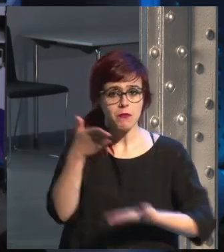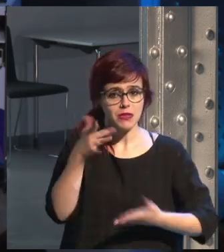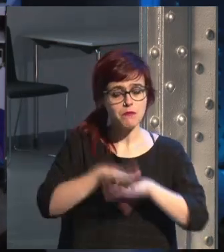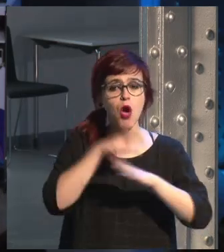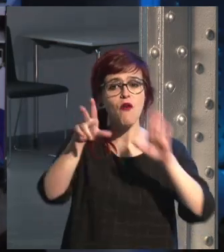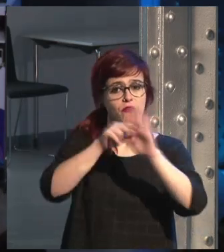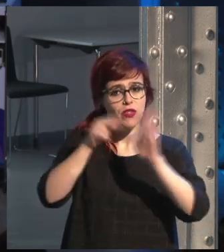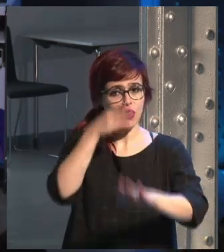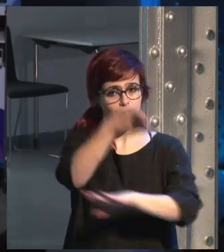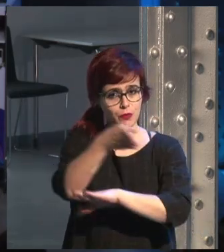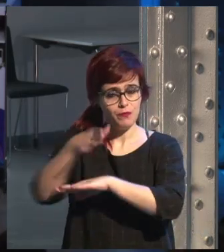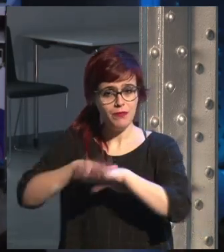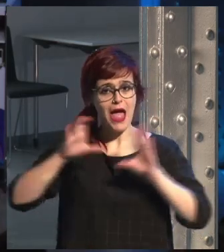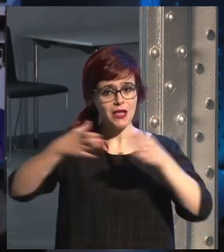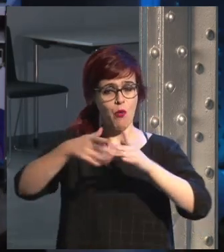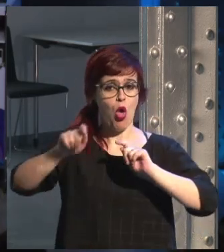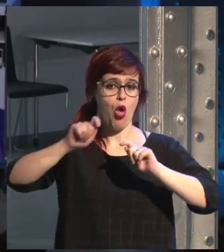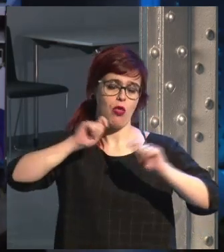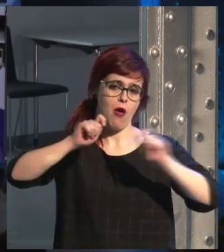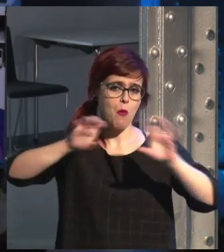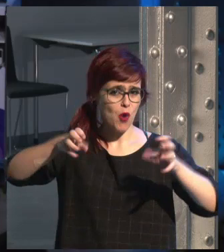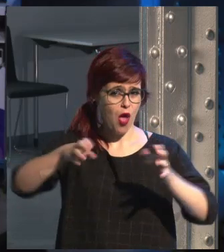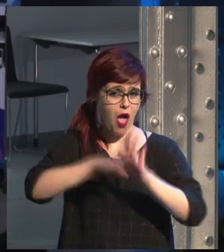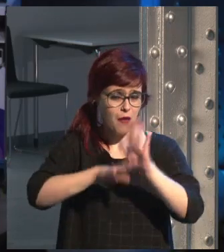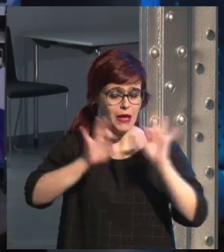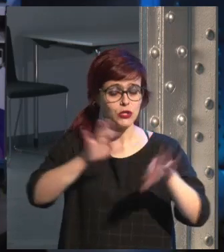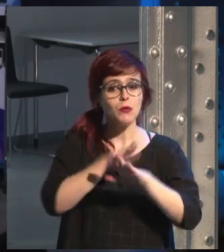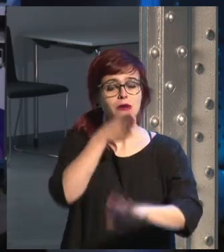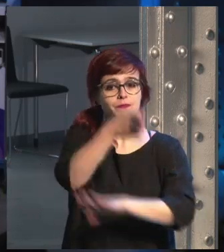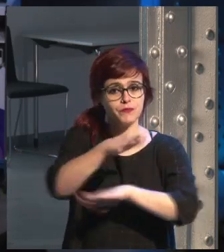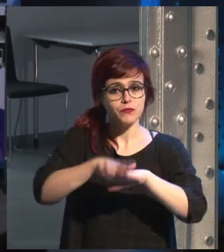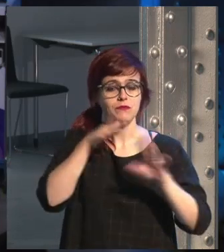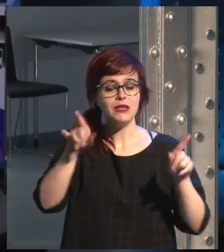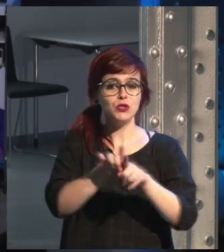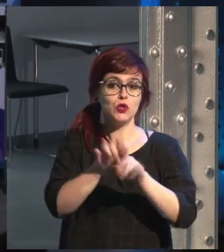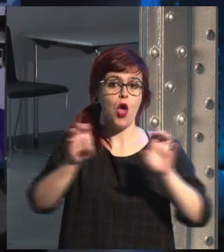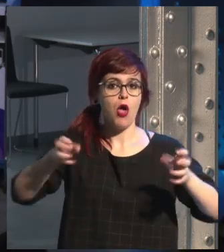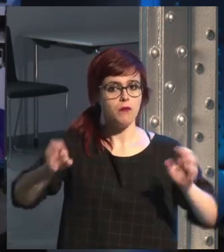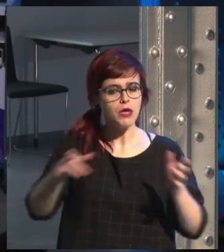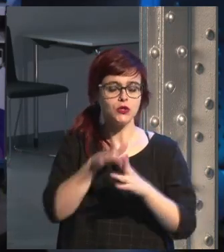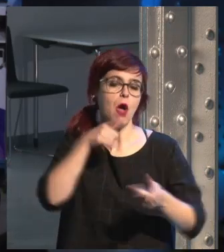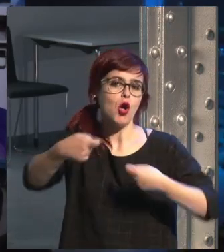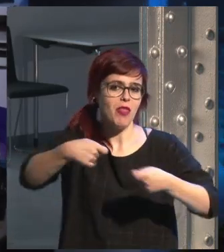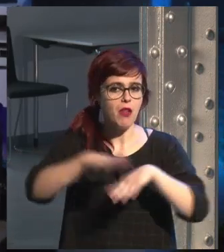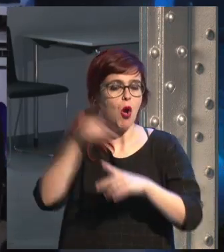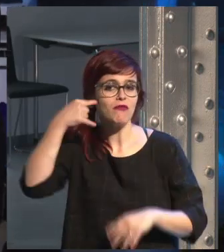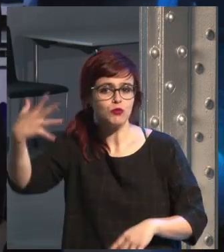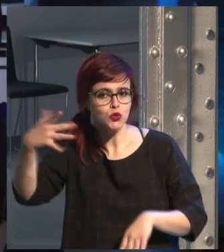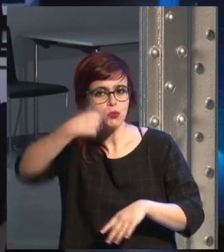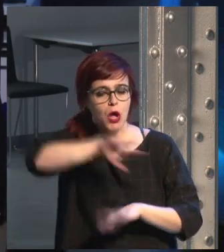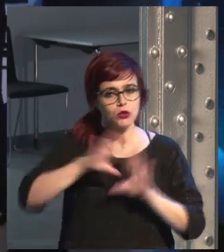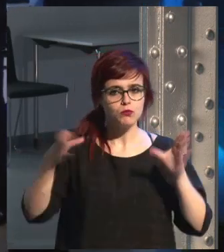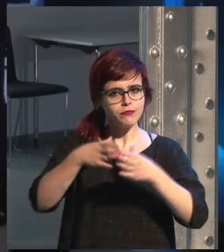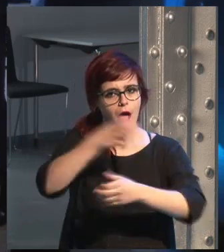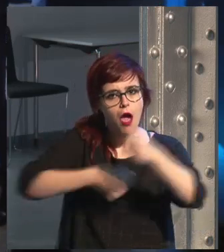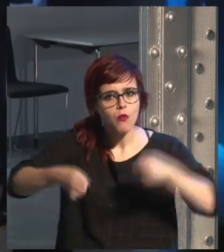con el vídeo, vamos el equipo del programa, porque más allá de un programa, de una emisora comercial, de verdad, esto es algo que todo el equipo